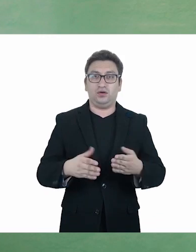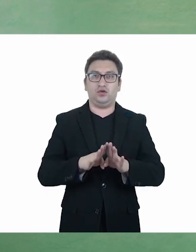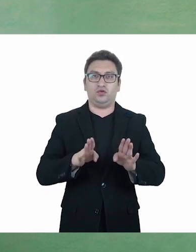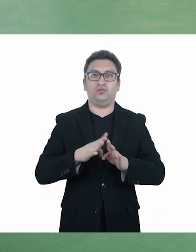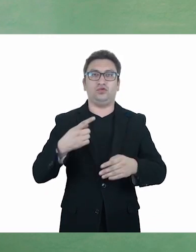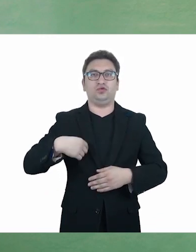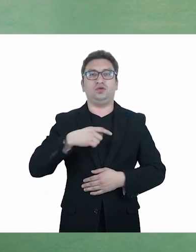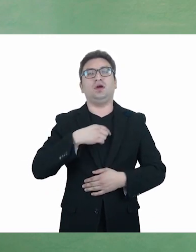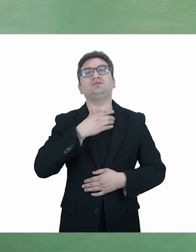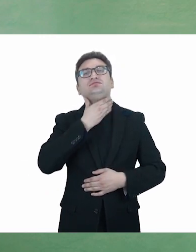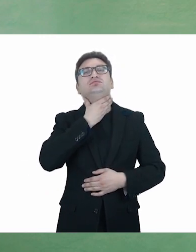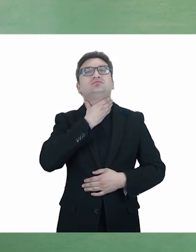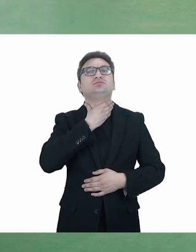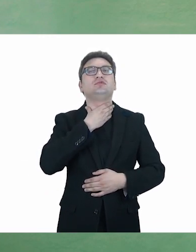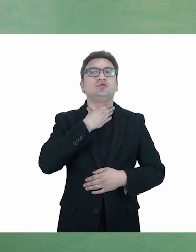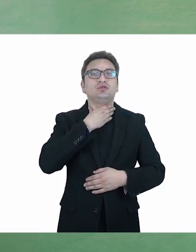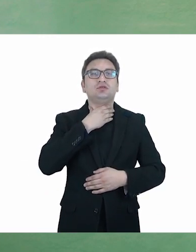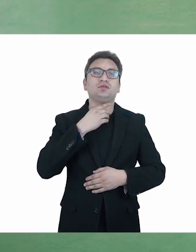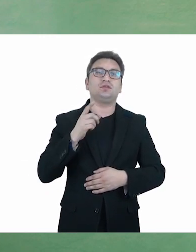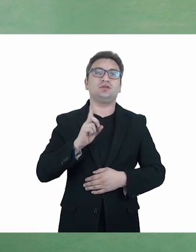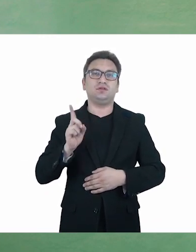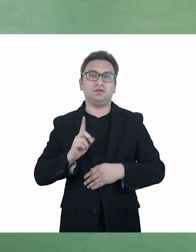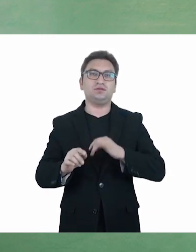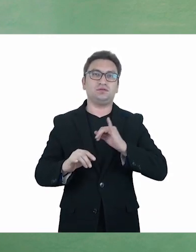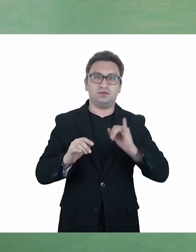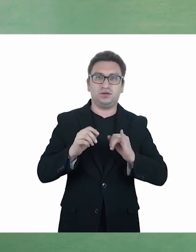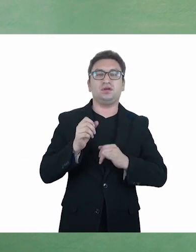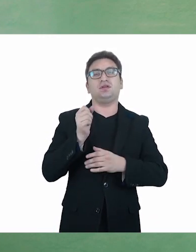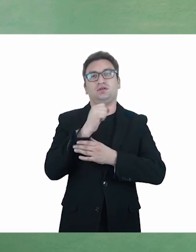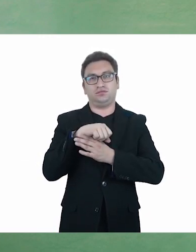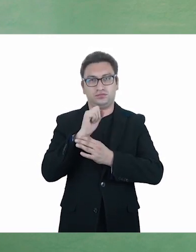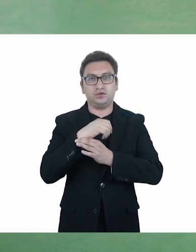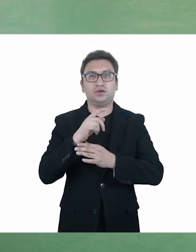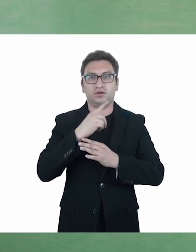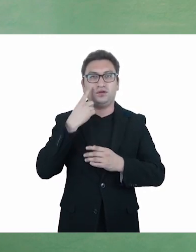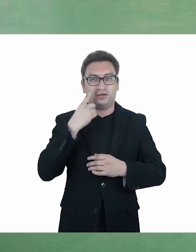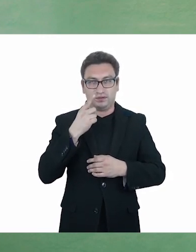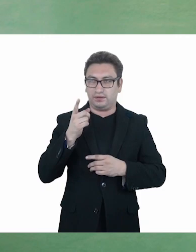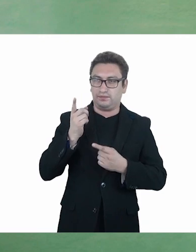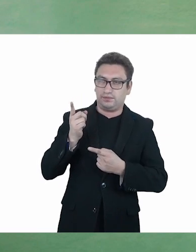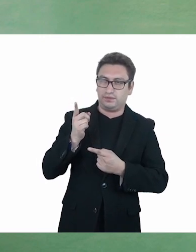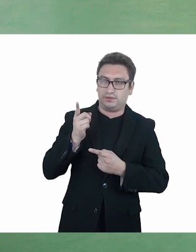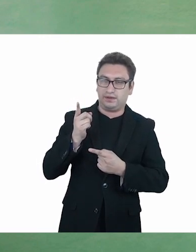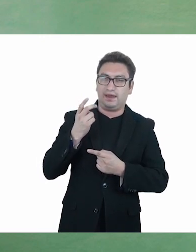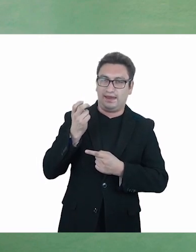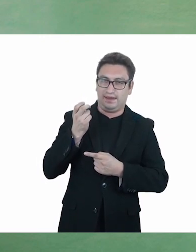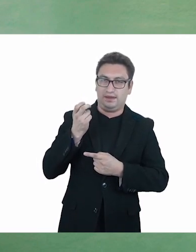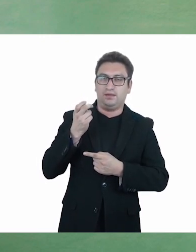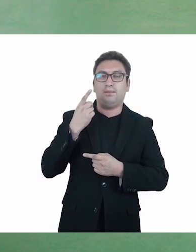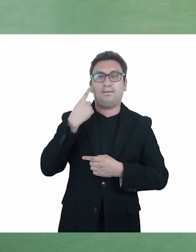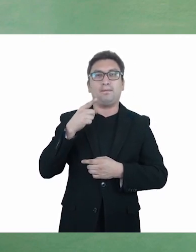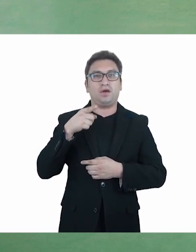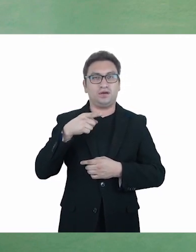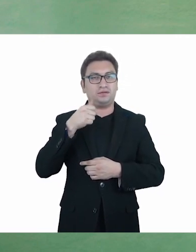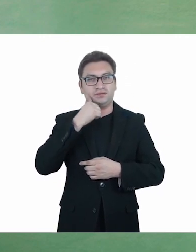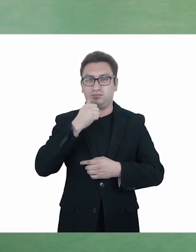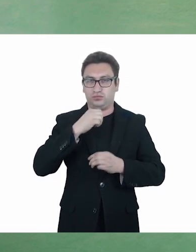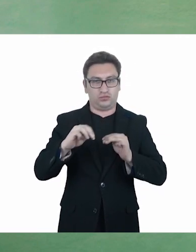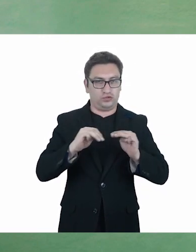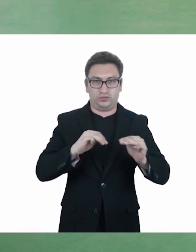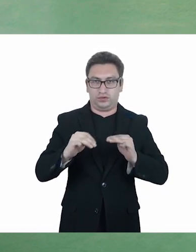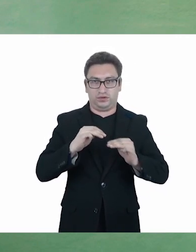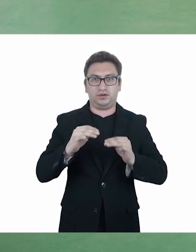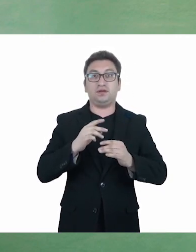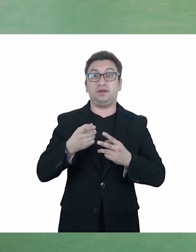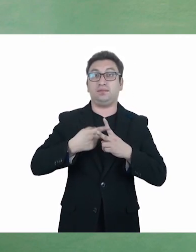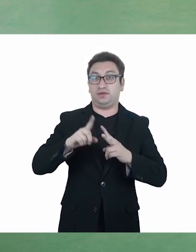Ahora vamos a girar nuestro cuello de derecha a izquierda, haciendo estiramientos laterales para que nuestro cuello se empiece a mover,